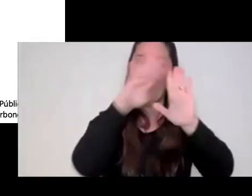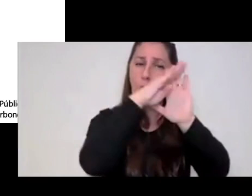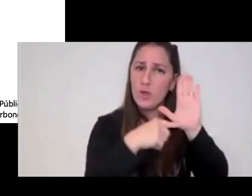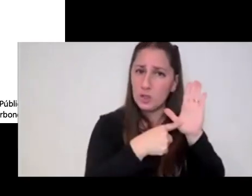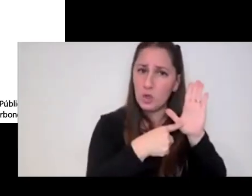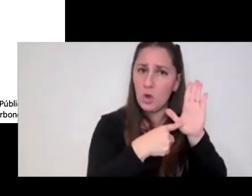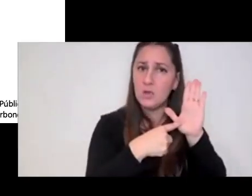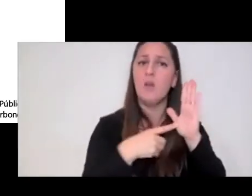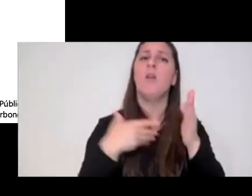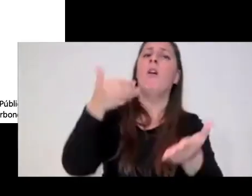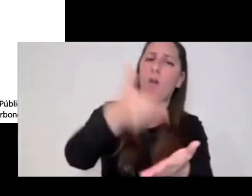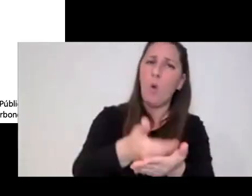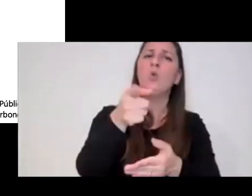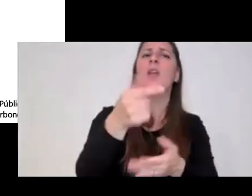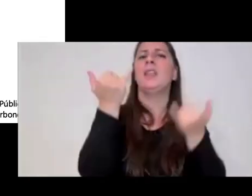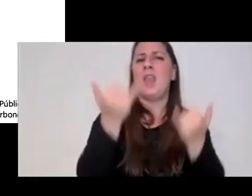usted va a tener